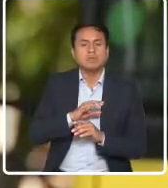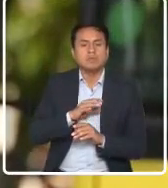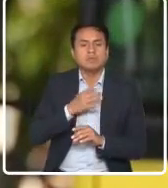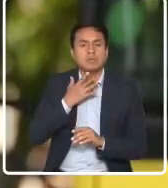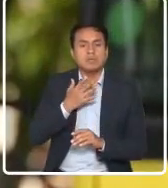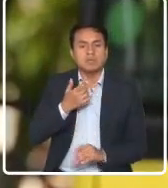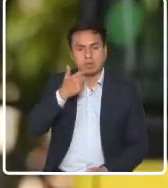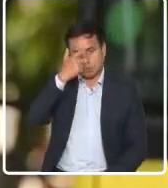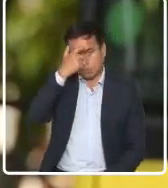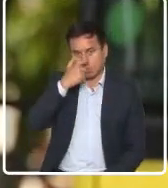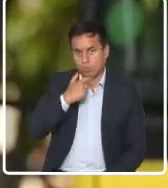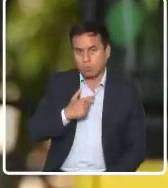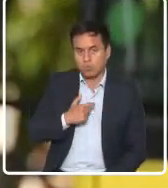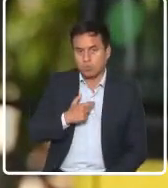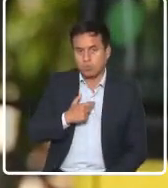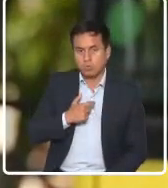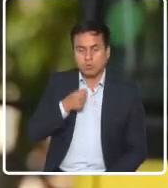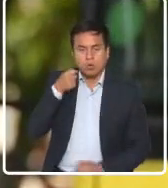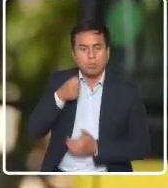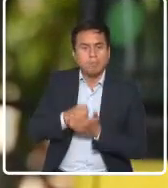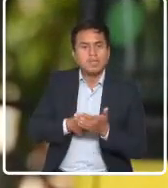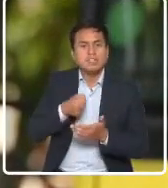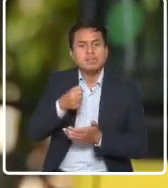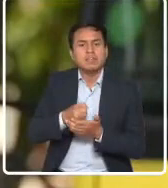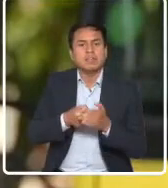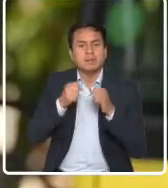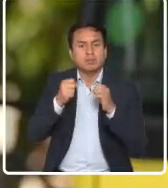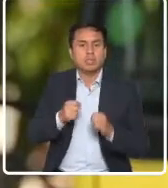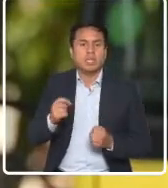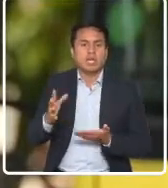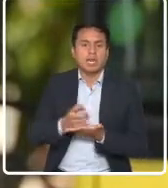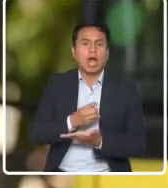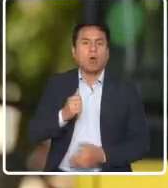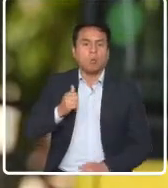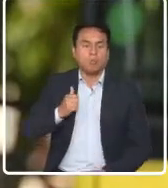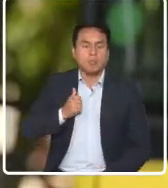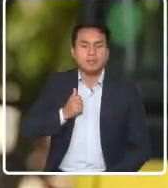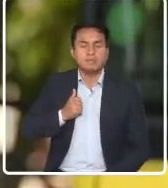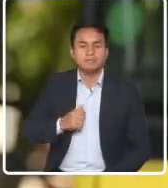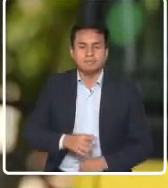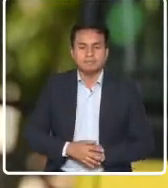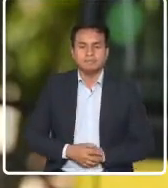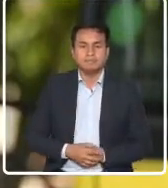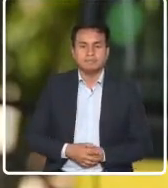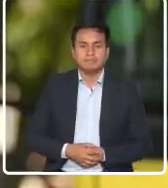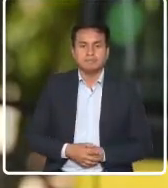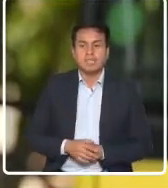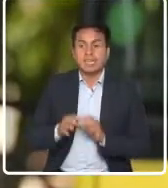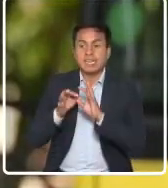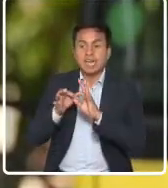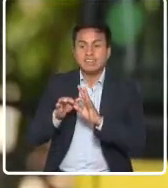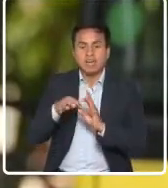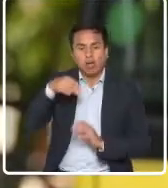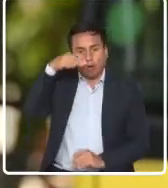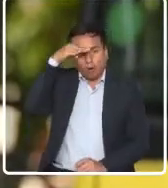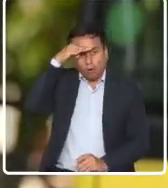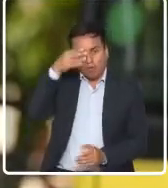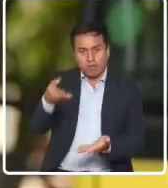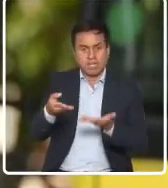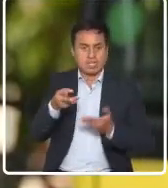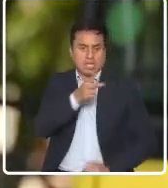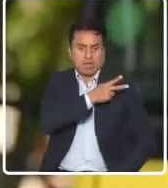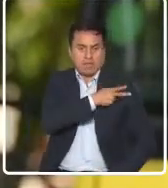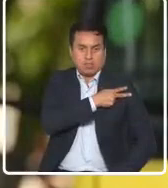que uno con perseverancia podría llegar a cumplir. Dar gracias a la confianza que me ha